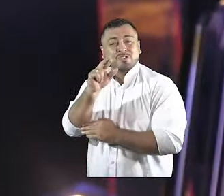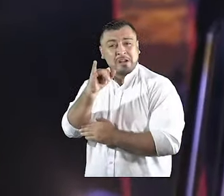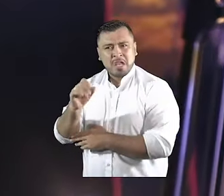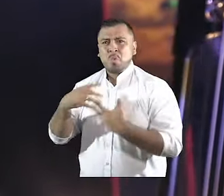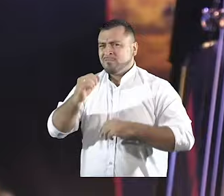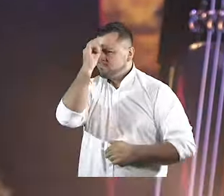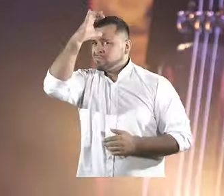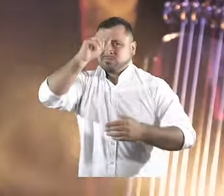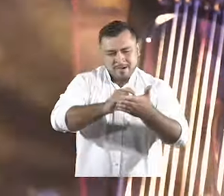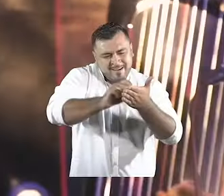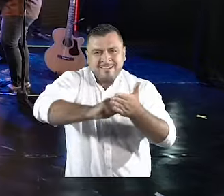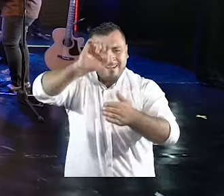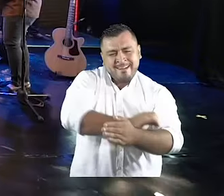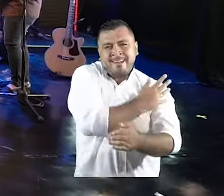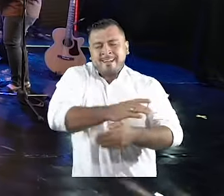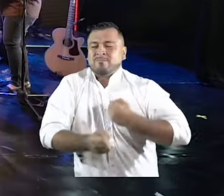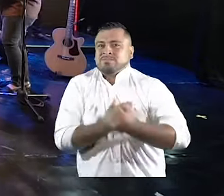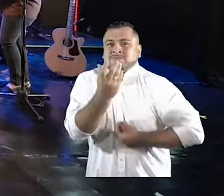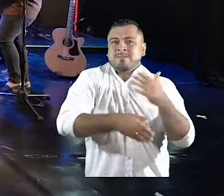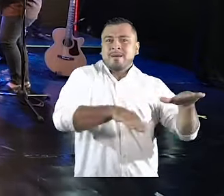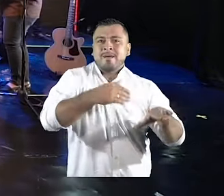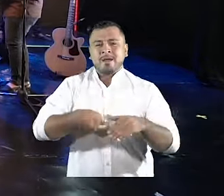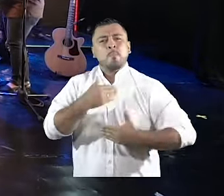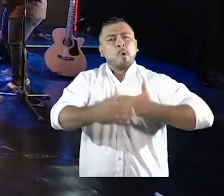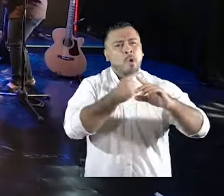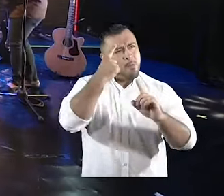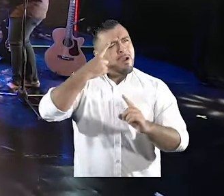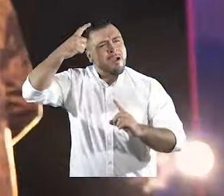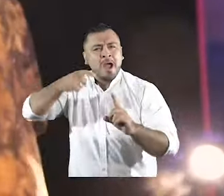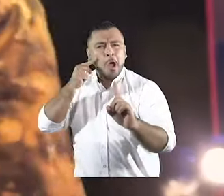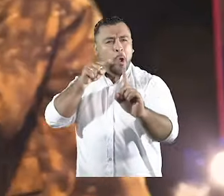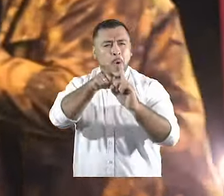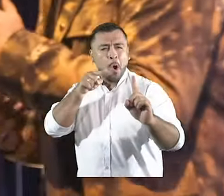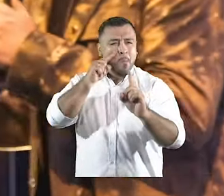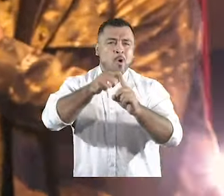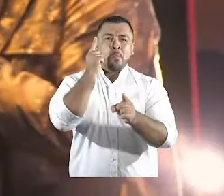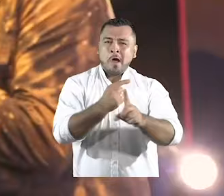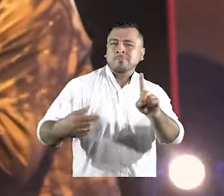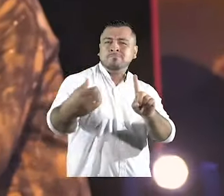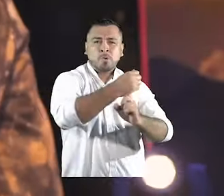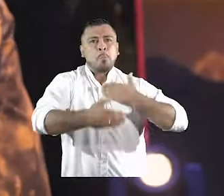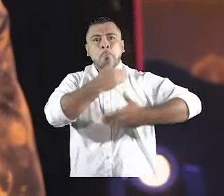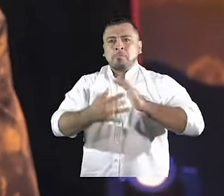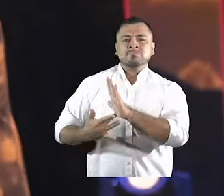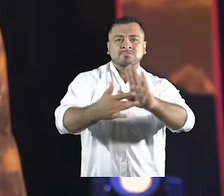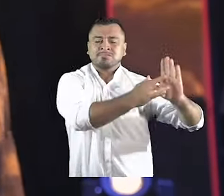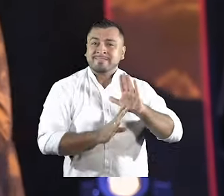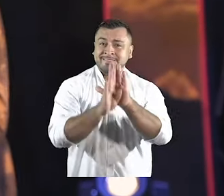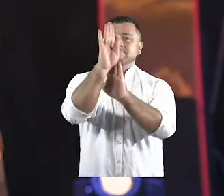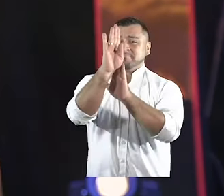qué viejo pa' componer. Mis ilusiones las fui haciendo realidad y poco a poco hoy me he dado a